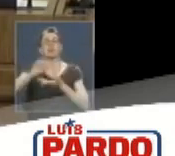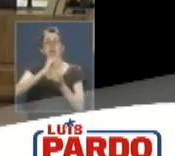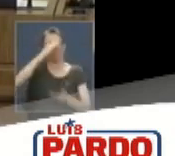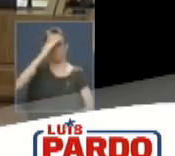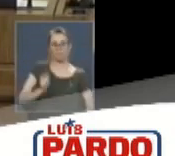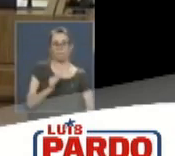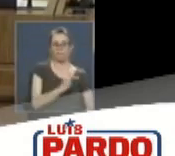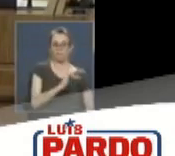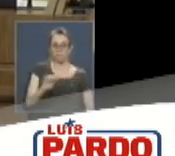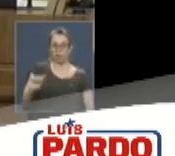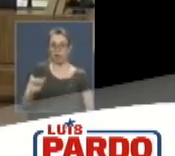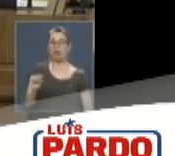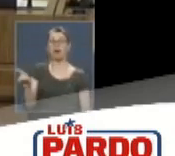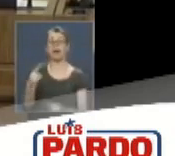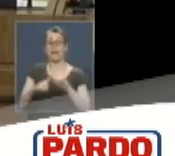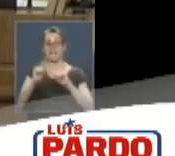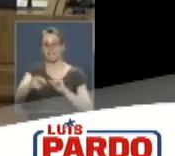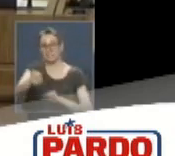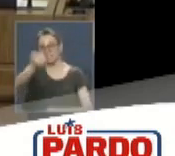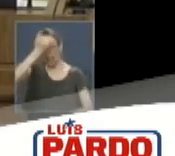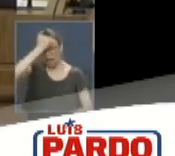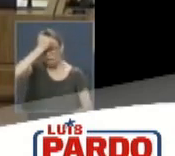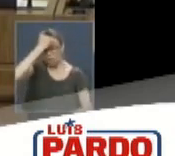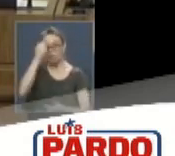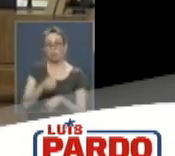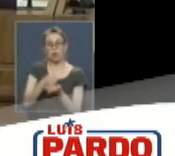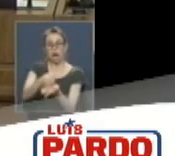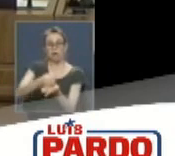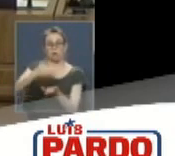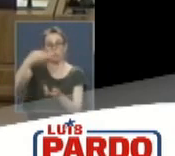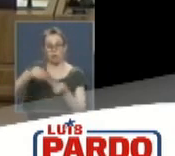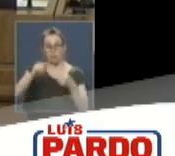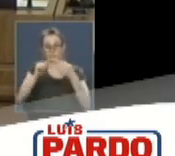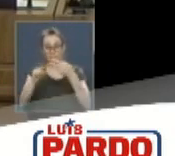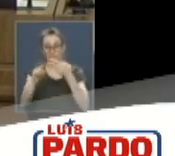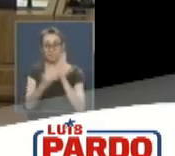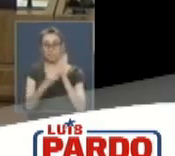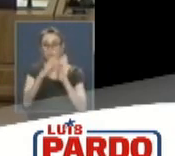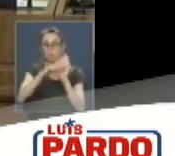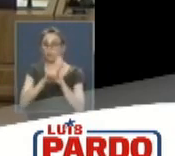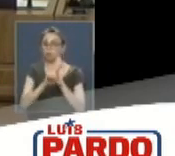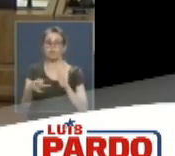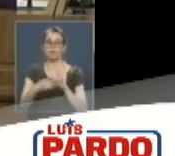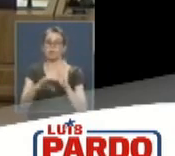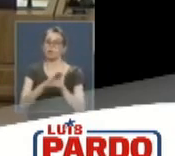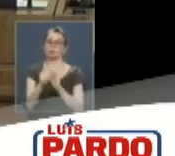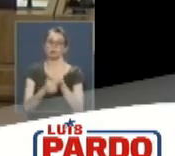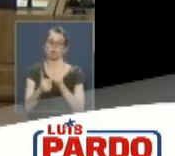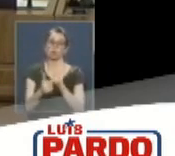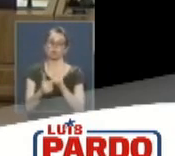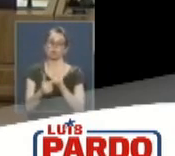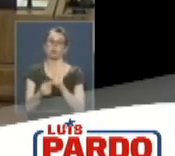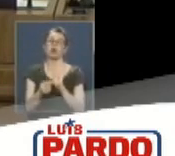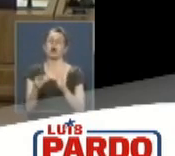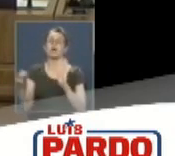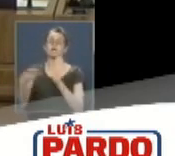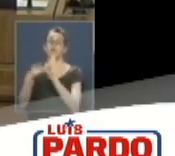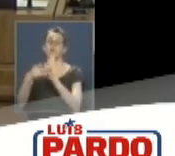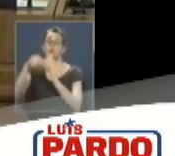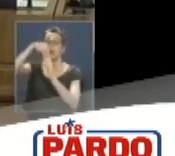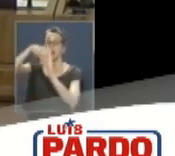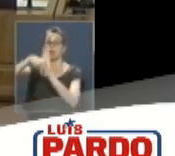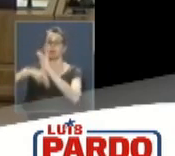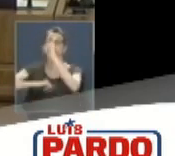Ambas exigencias, el arrepentimiento y la colaboración eficaz, son inconstitucionales y contrarias a las normas